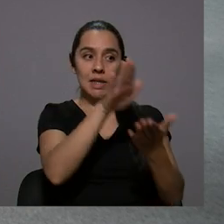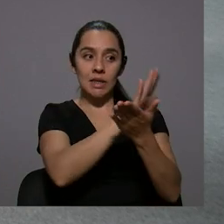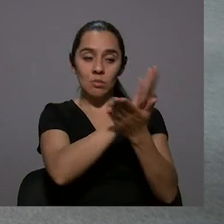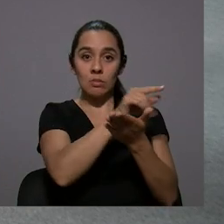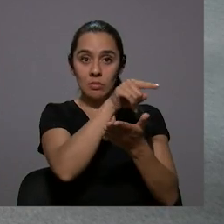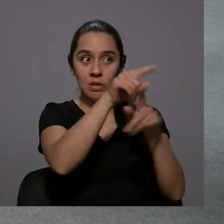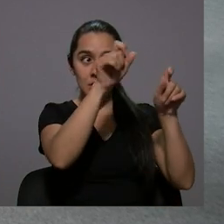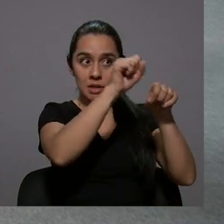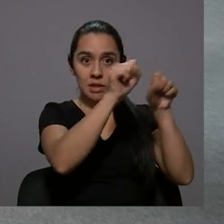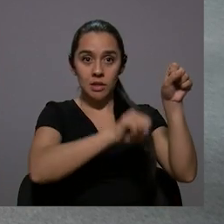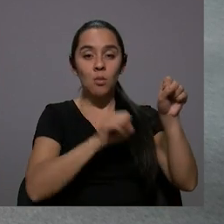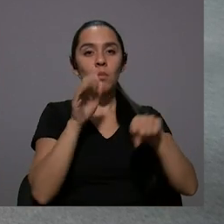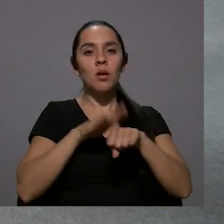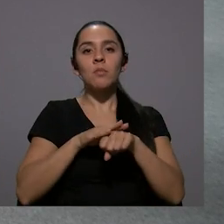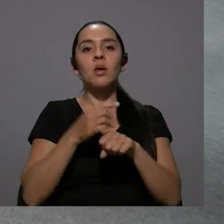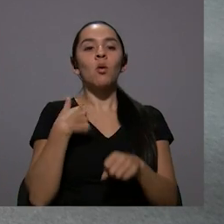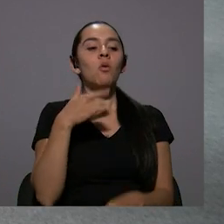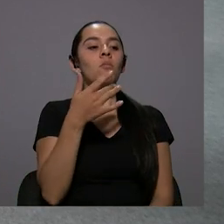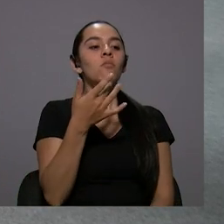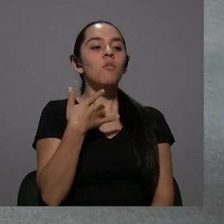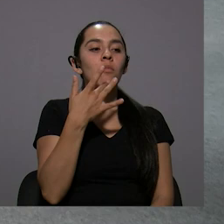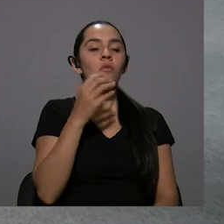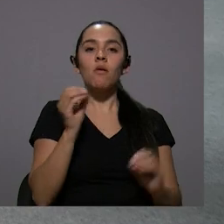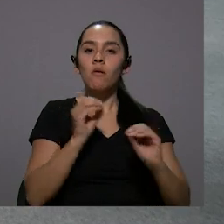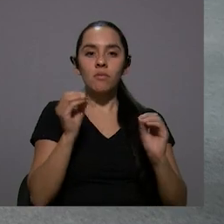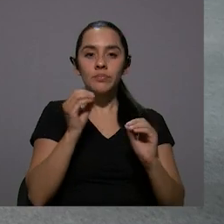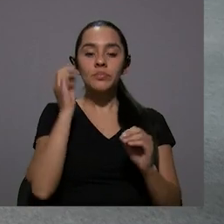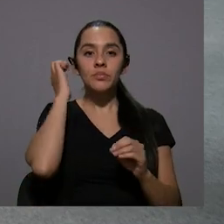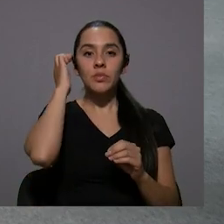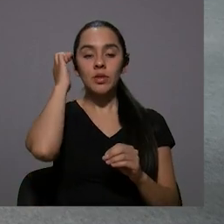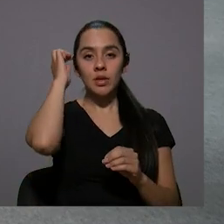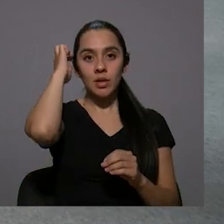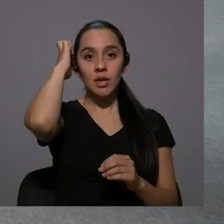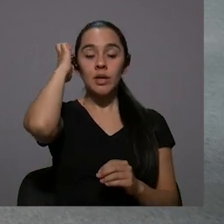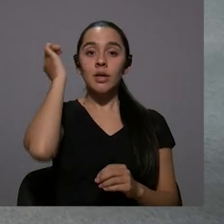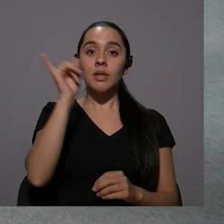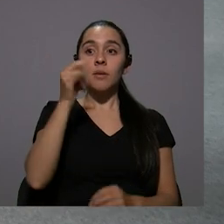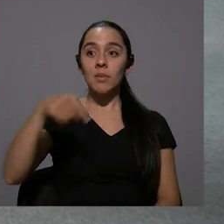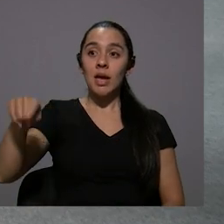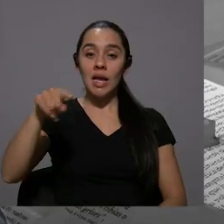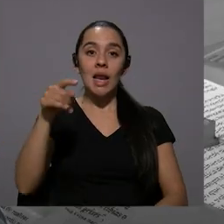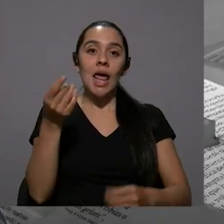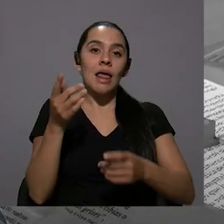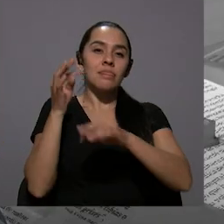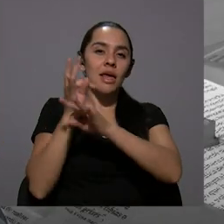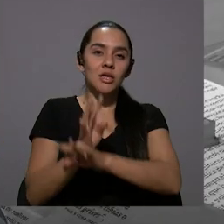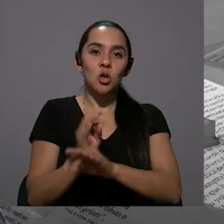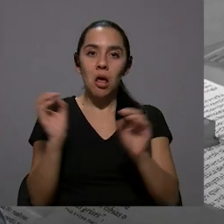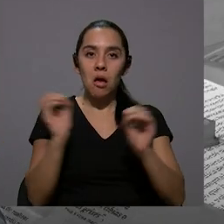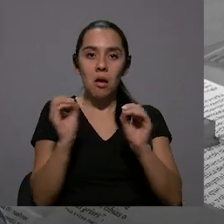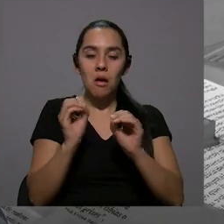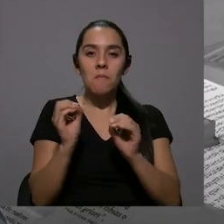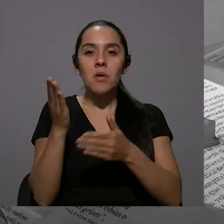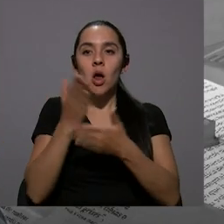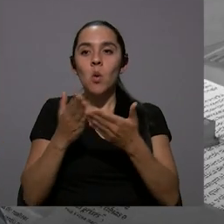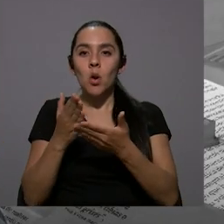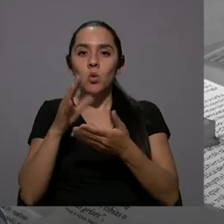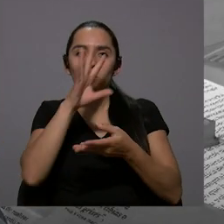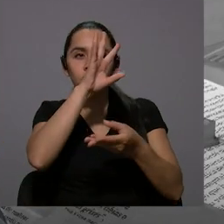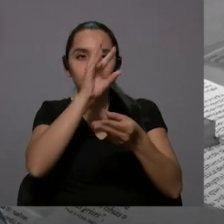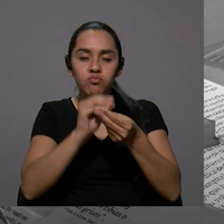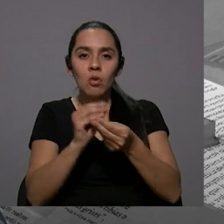en blanco y también algo ya eso es un Plus que no había en la papeleta tradicional y que en el escrutinio podemos ver que